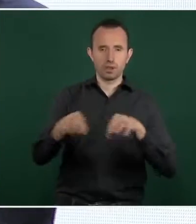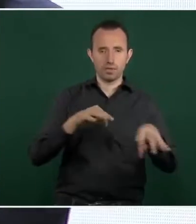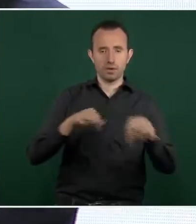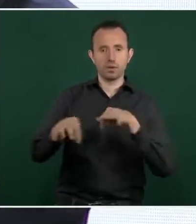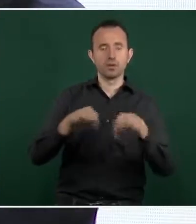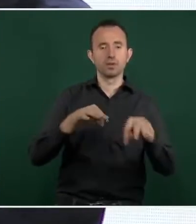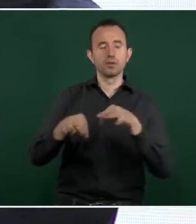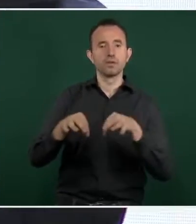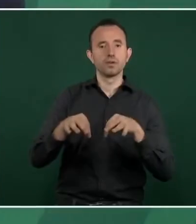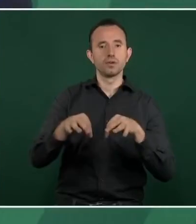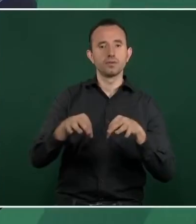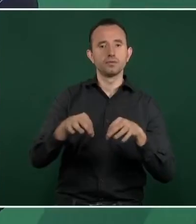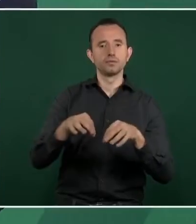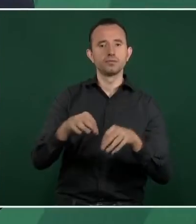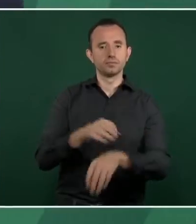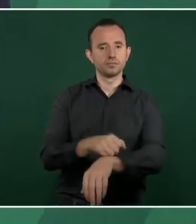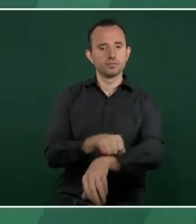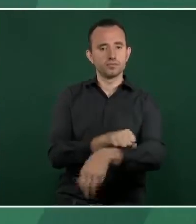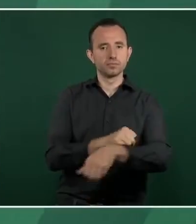el trabajo,